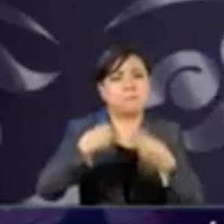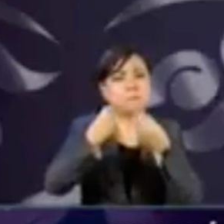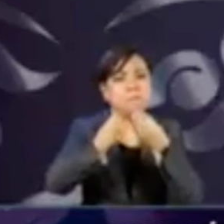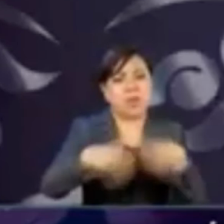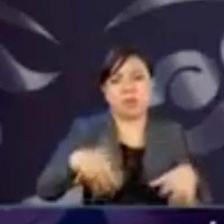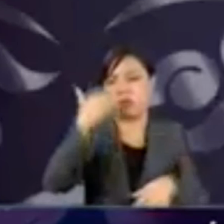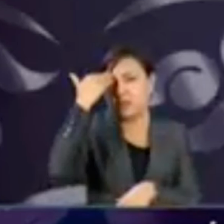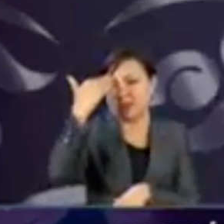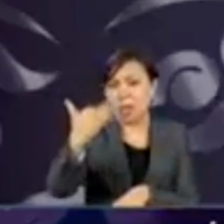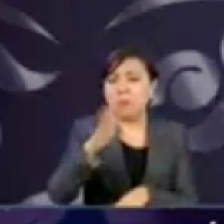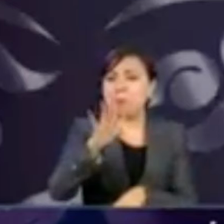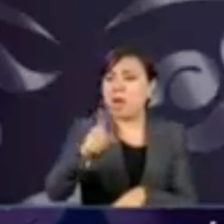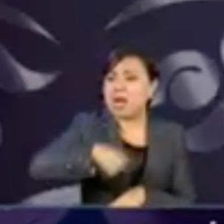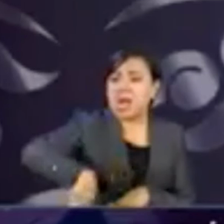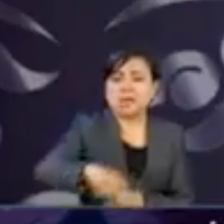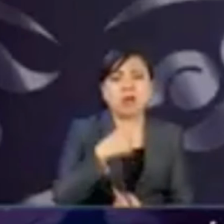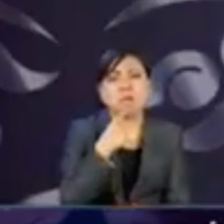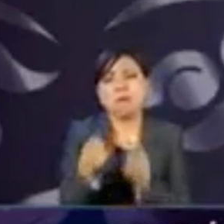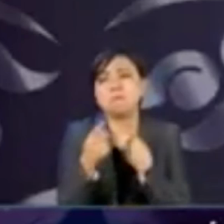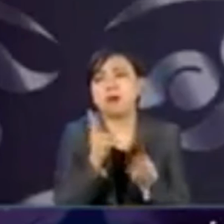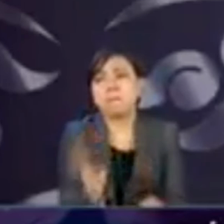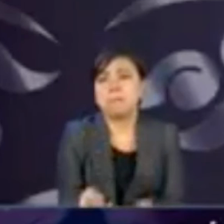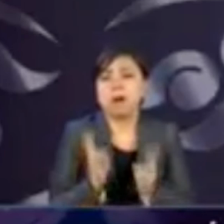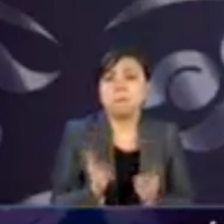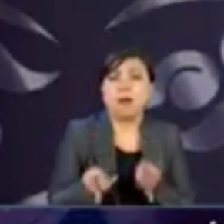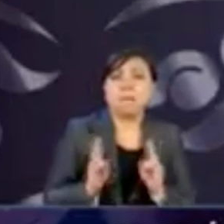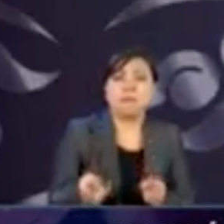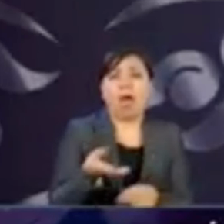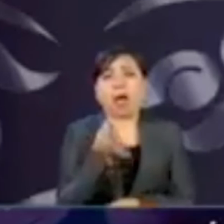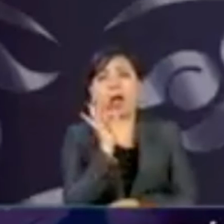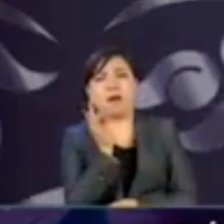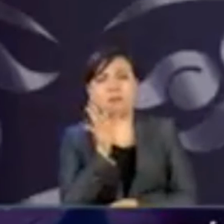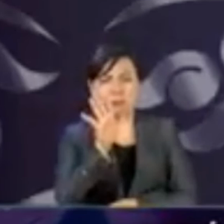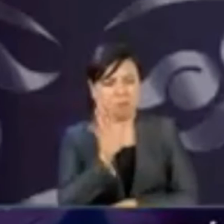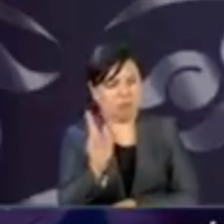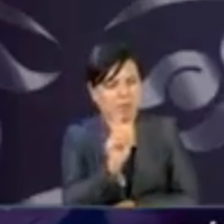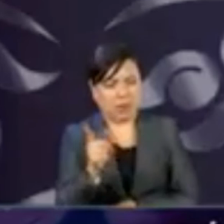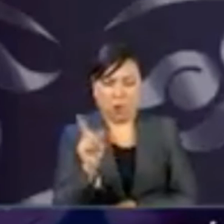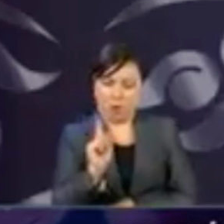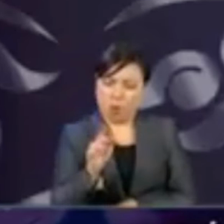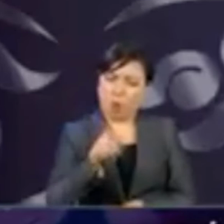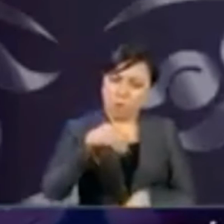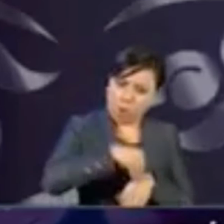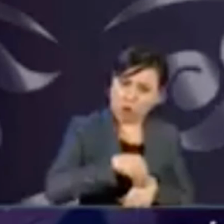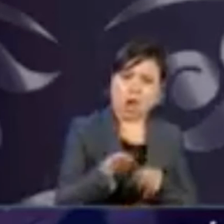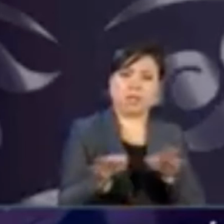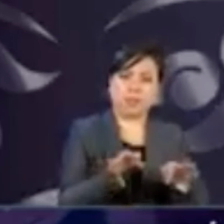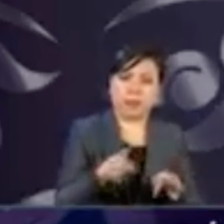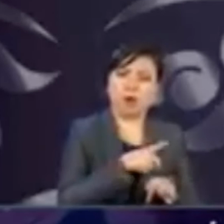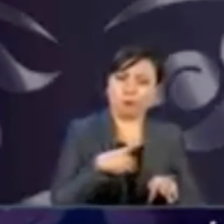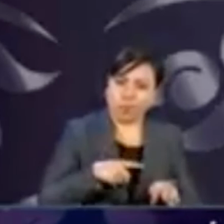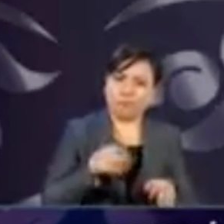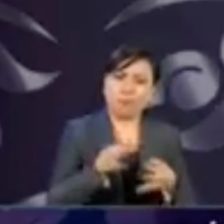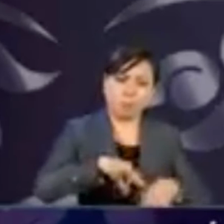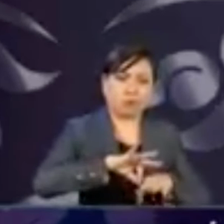en donde no podemos resolver nada sustancial para el país como debiera ser nuestra obligación es cuánto presidenta